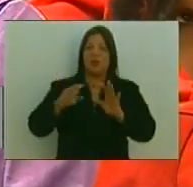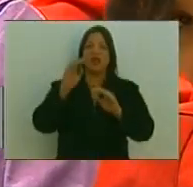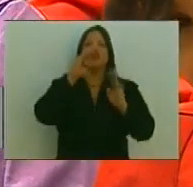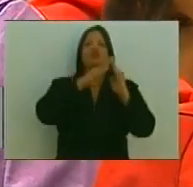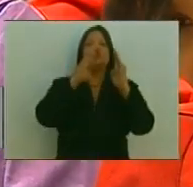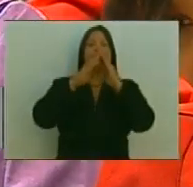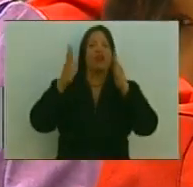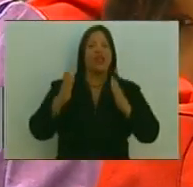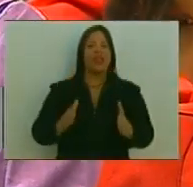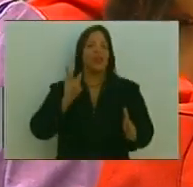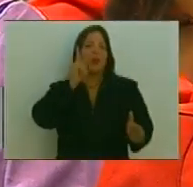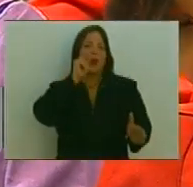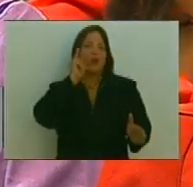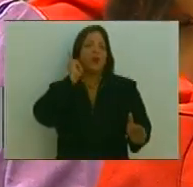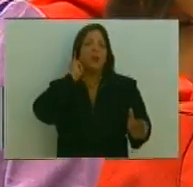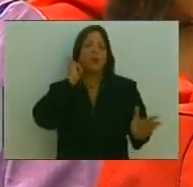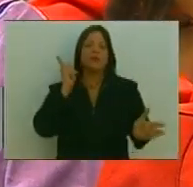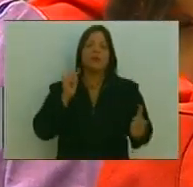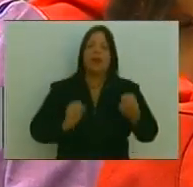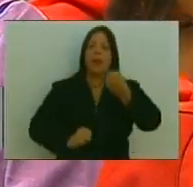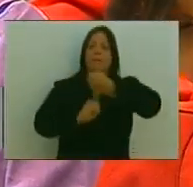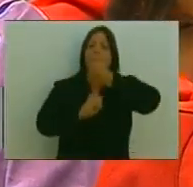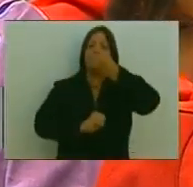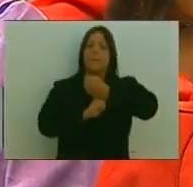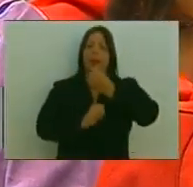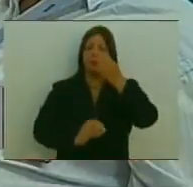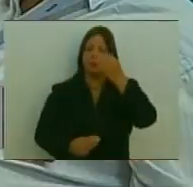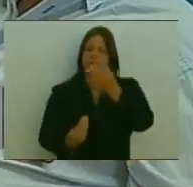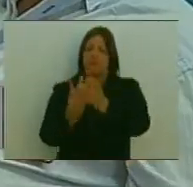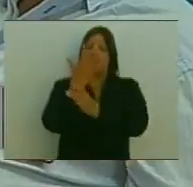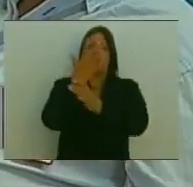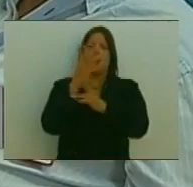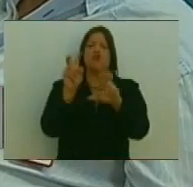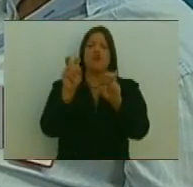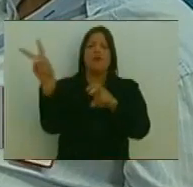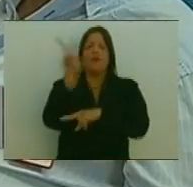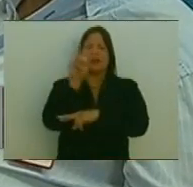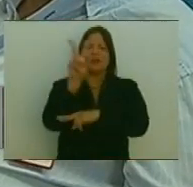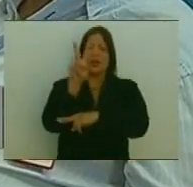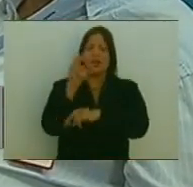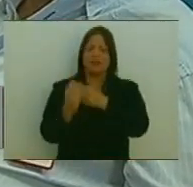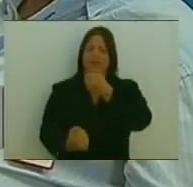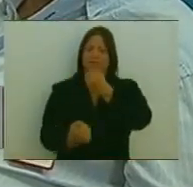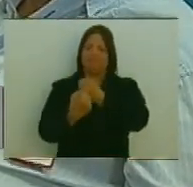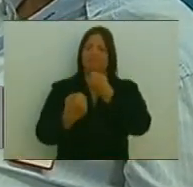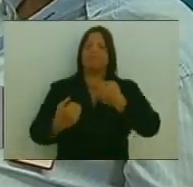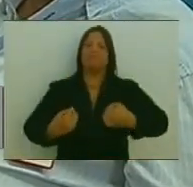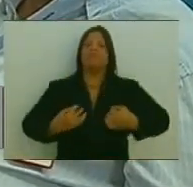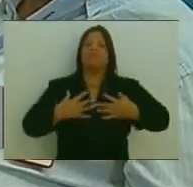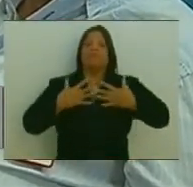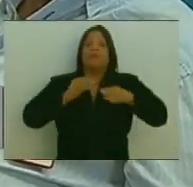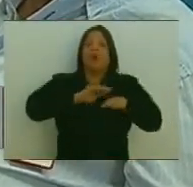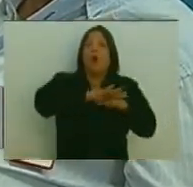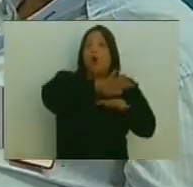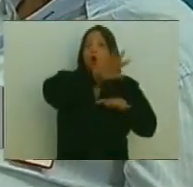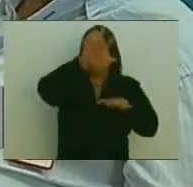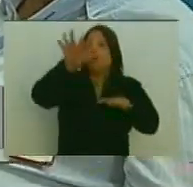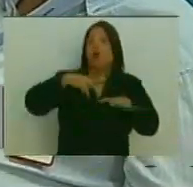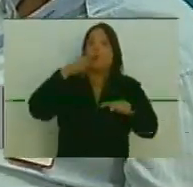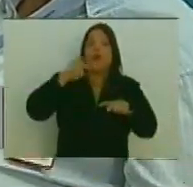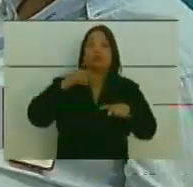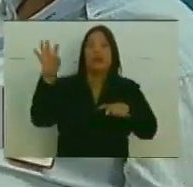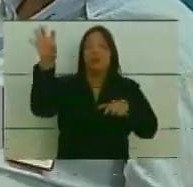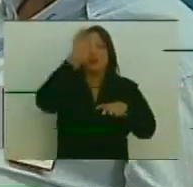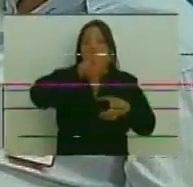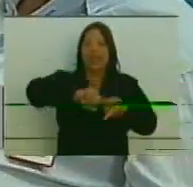y ciudadanas. Sentó las nuevas bases para la refundación del país y sirvió de inspiración para otros procesos políticos de